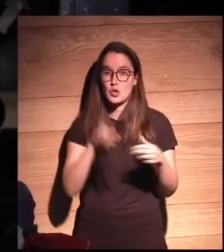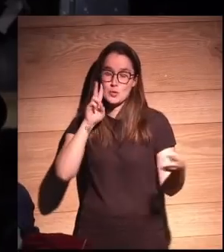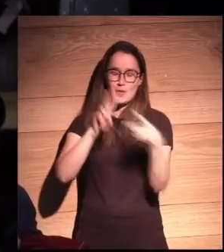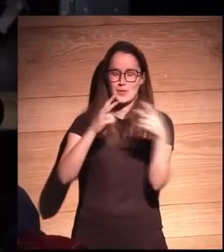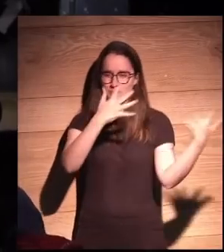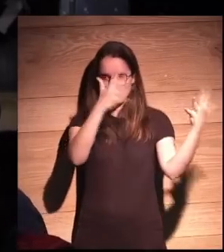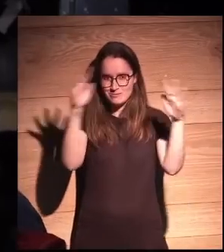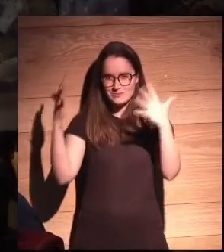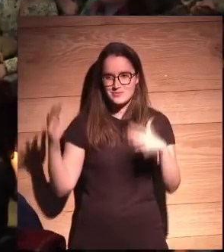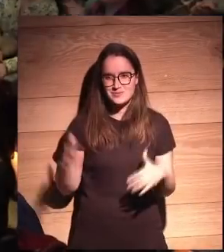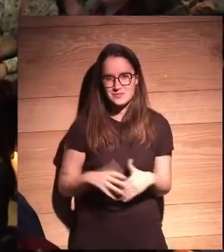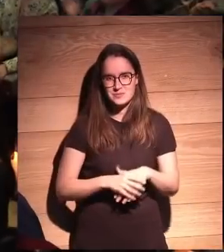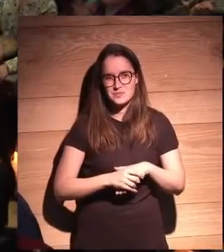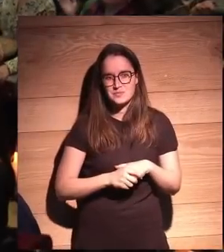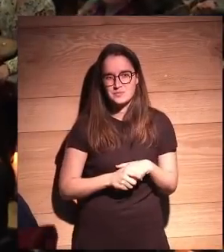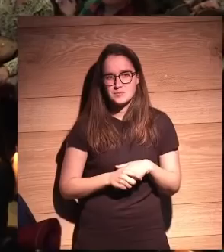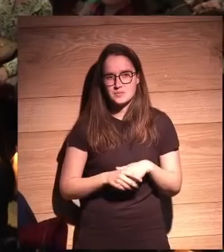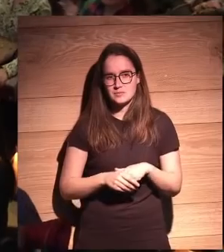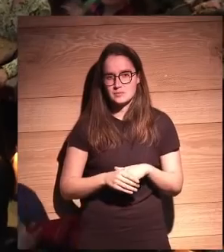vemos. Gracias, Emilio.